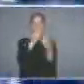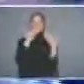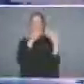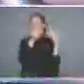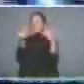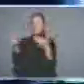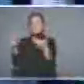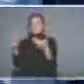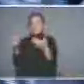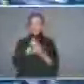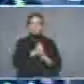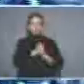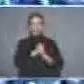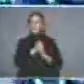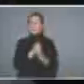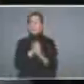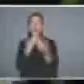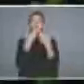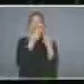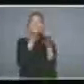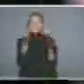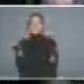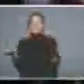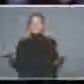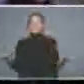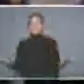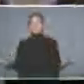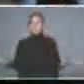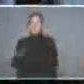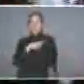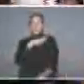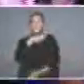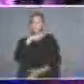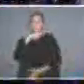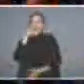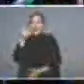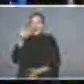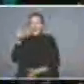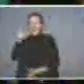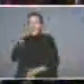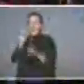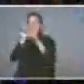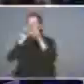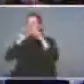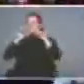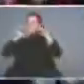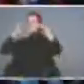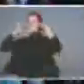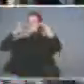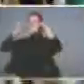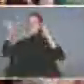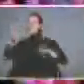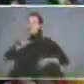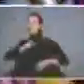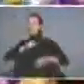Gracias, de todo corazón te las damos por pintar la sonrisa en tus labios. ¡Vamos, cante con nosotros! Yo lo llevo